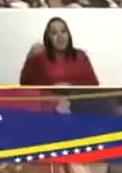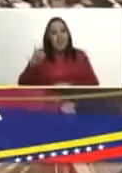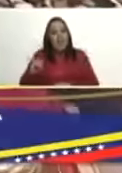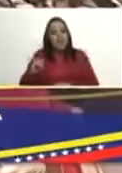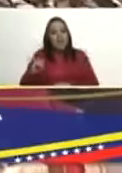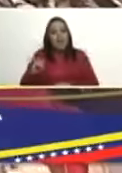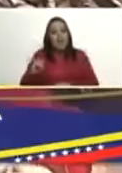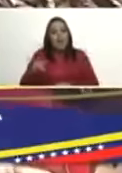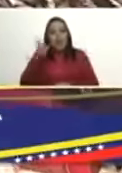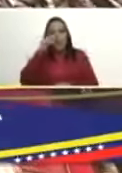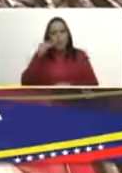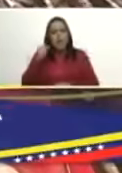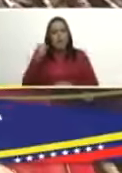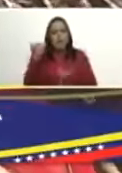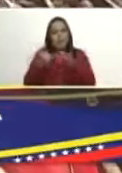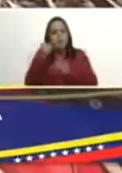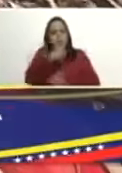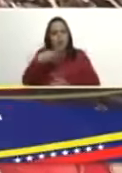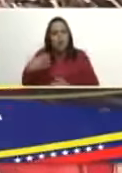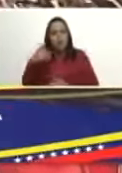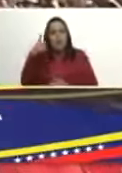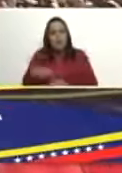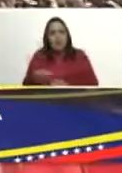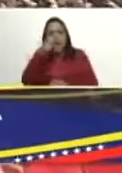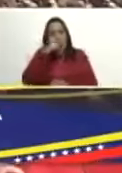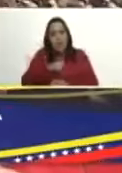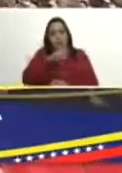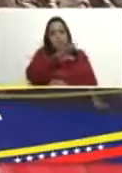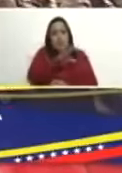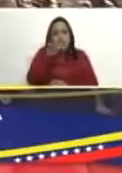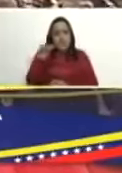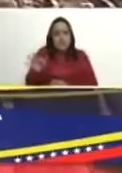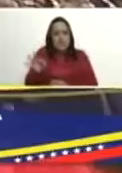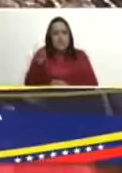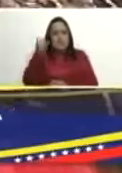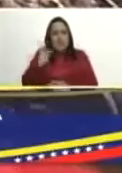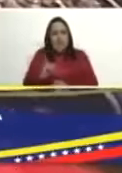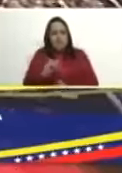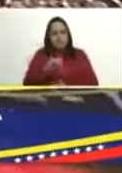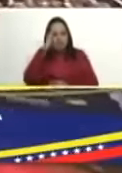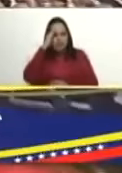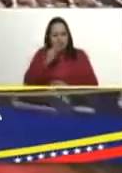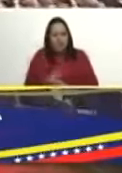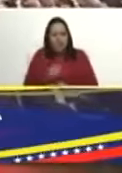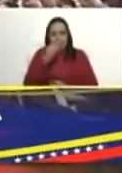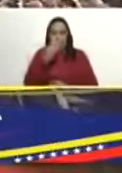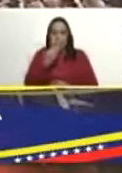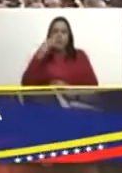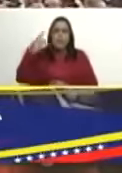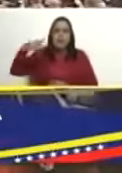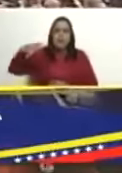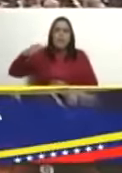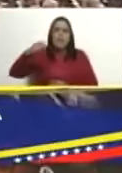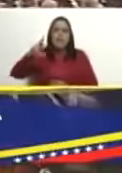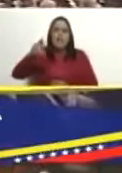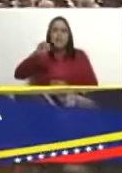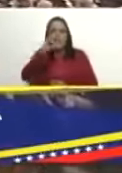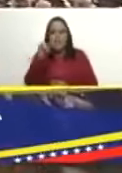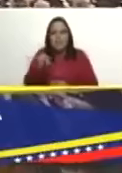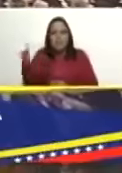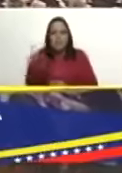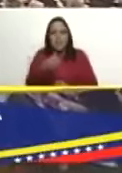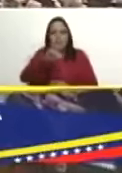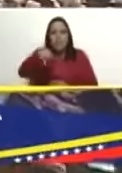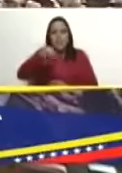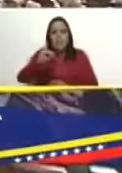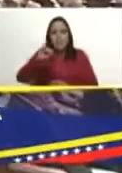del 53 con Marcos Pérez Jiménez. Aquí sí tenemos que prestar un poquito de atención con